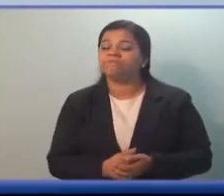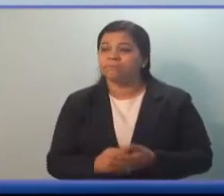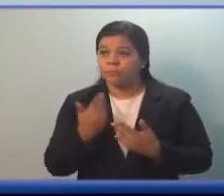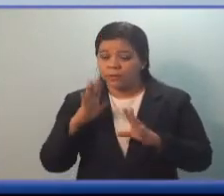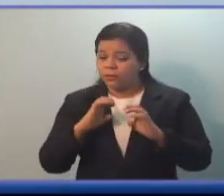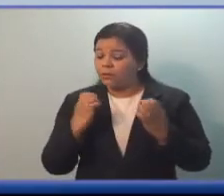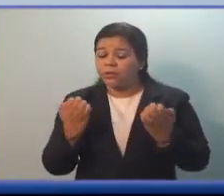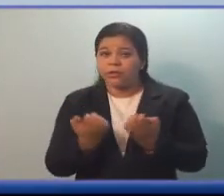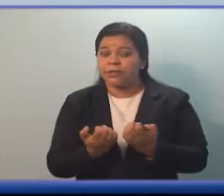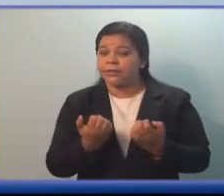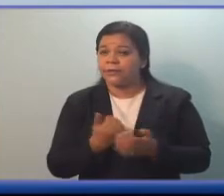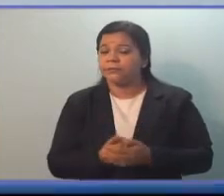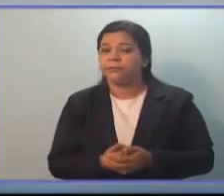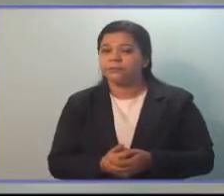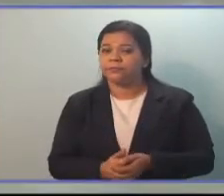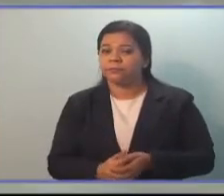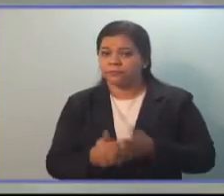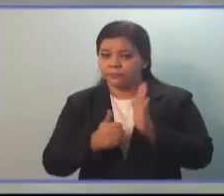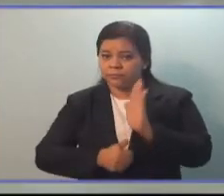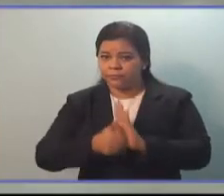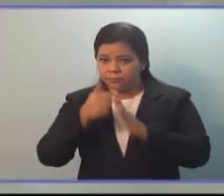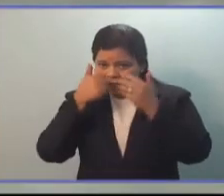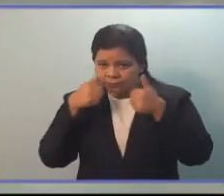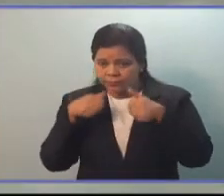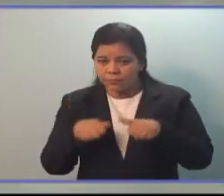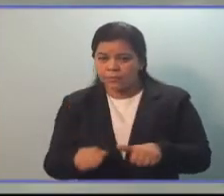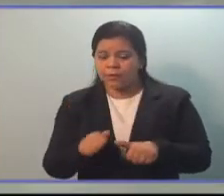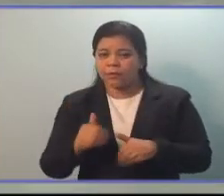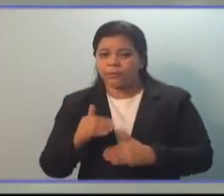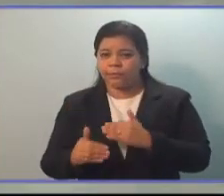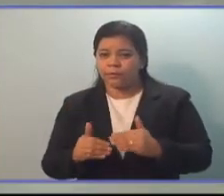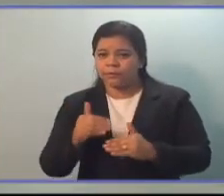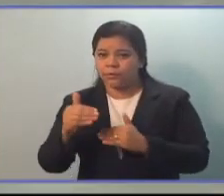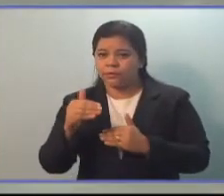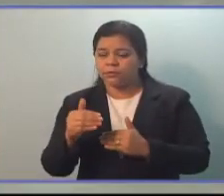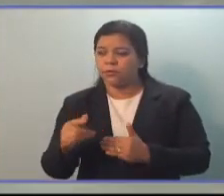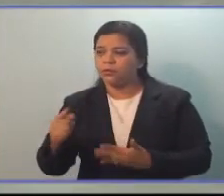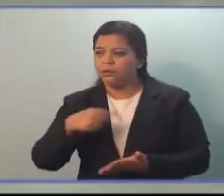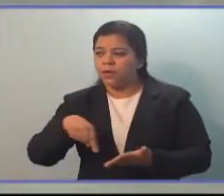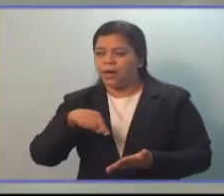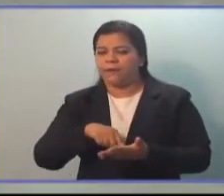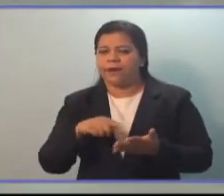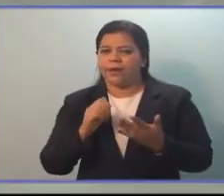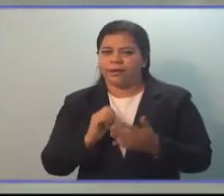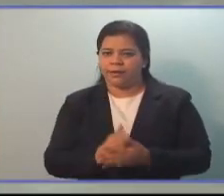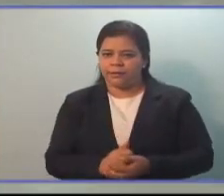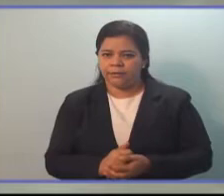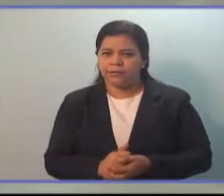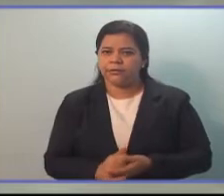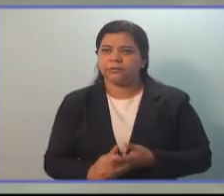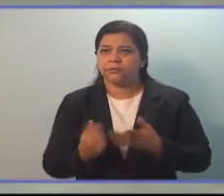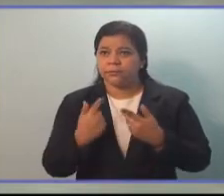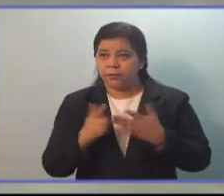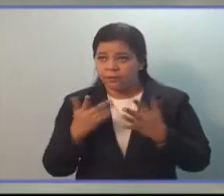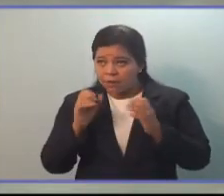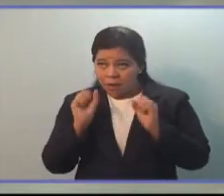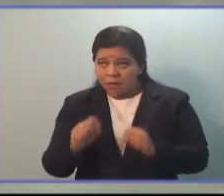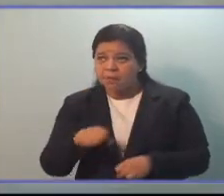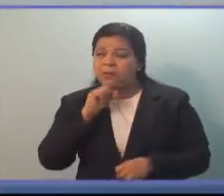equipo que permanentemente está en los centros penales. Entonces son cosas, digamos, positivas que yo puedo